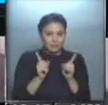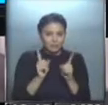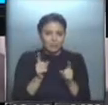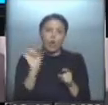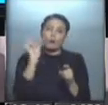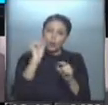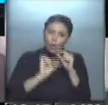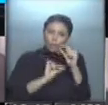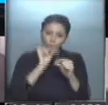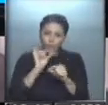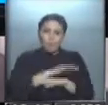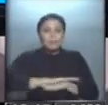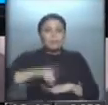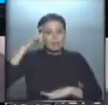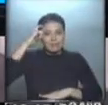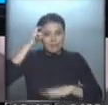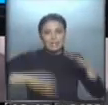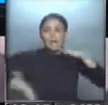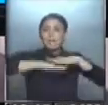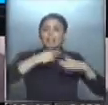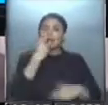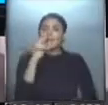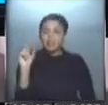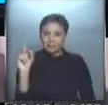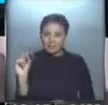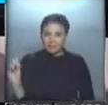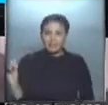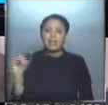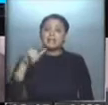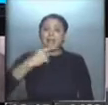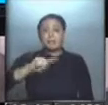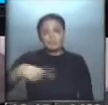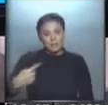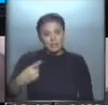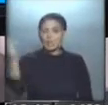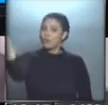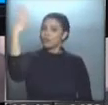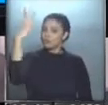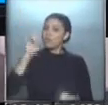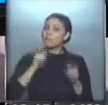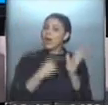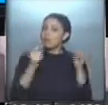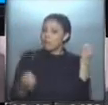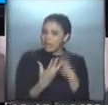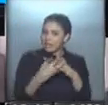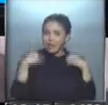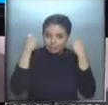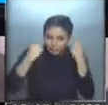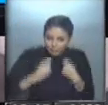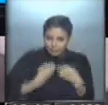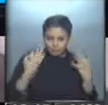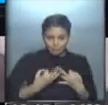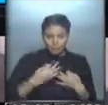afloja muy lentamente la mínima 10 grados la máxima 20 eso sí para mañana mucho sol pero a la mañana bien abrigaditos